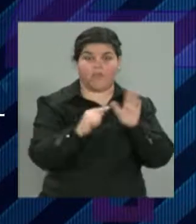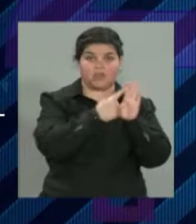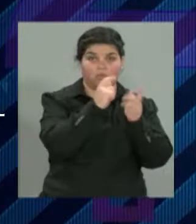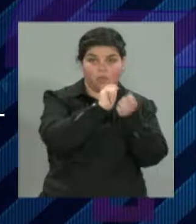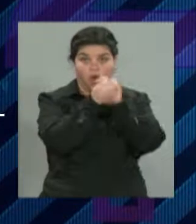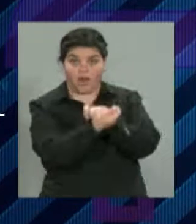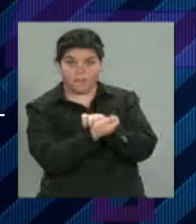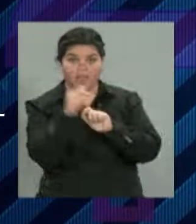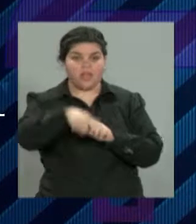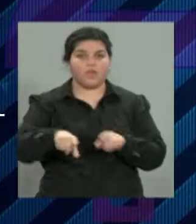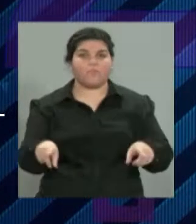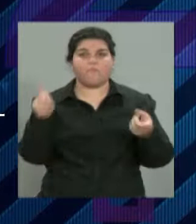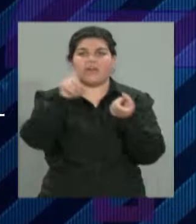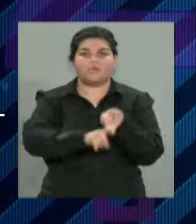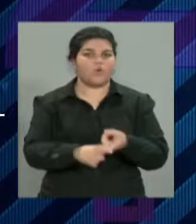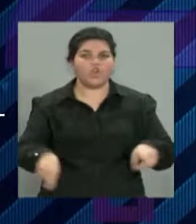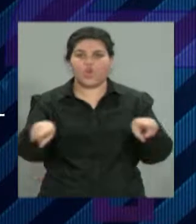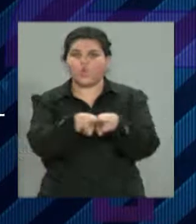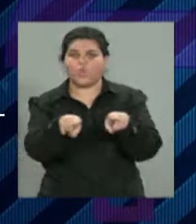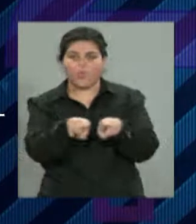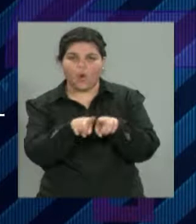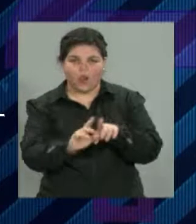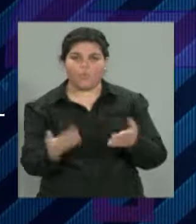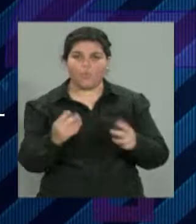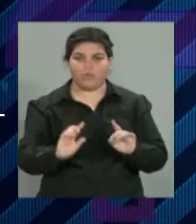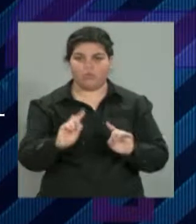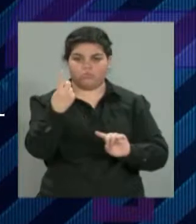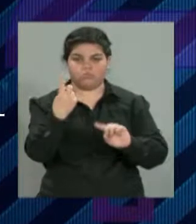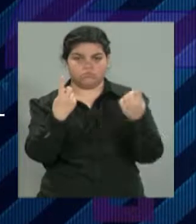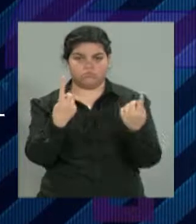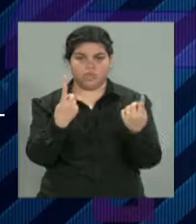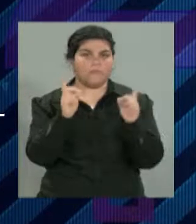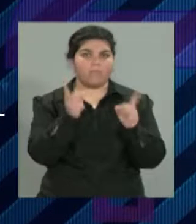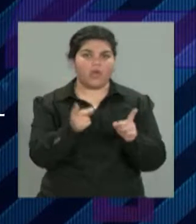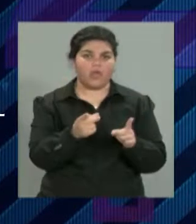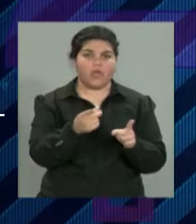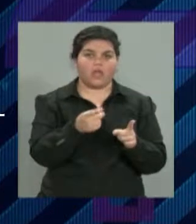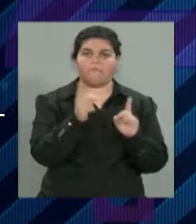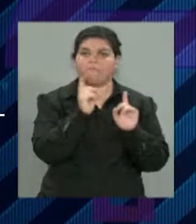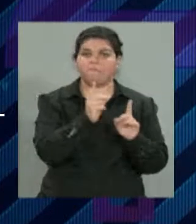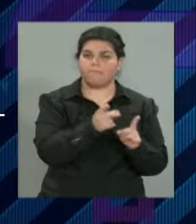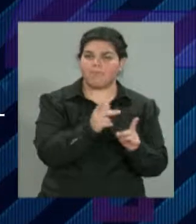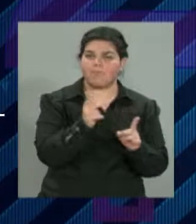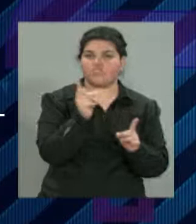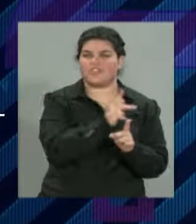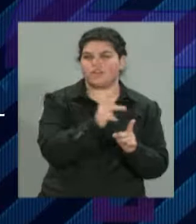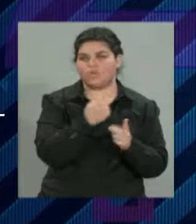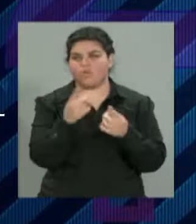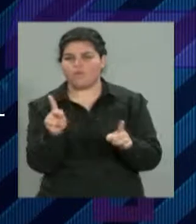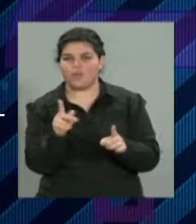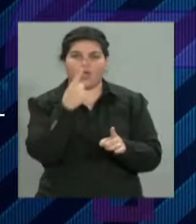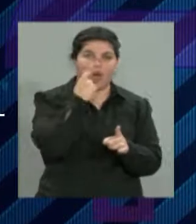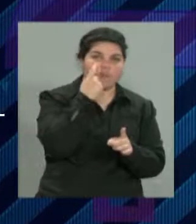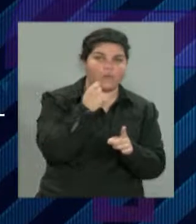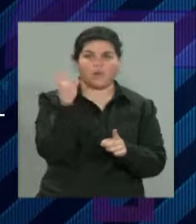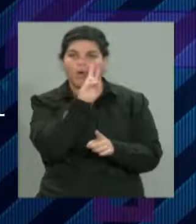matrimonio tendrá los mismos requisitos y efectos, con independencia de que los contrayentes sean del mismo o de diferente sexo. Los integrantes de las familias cuyo